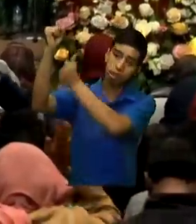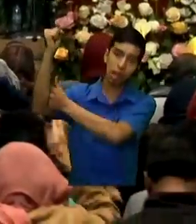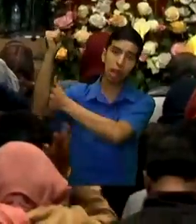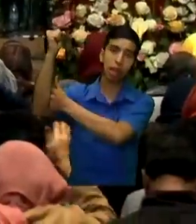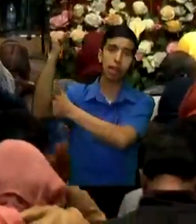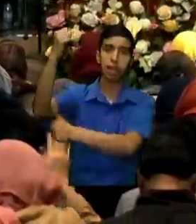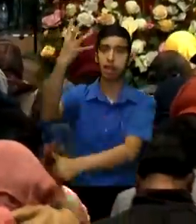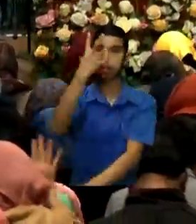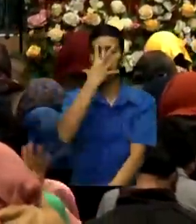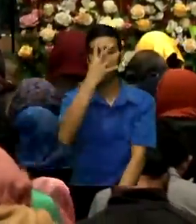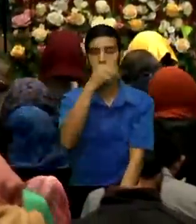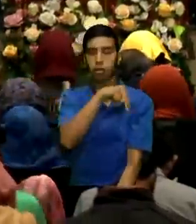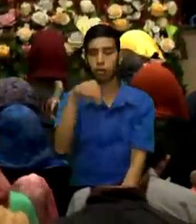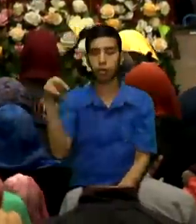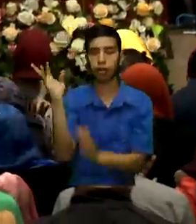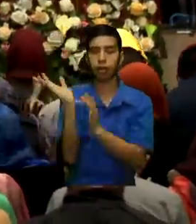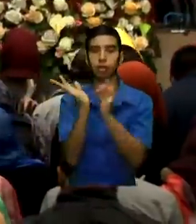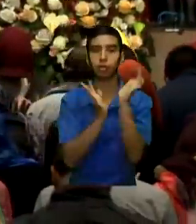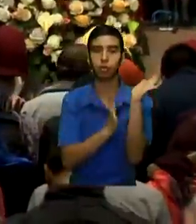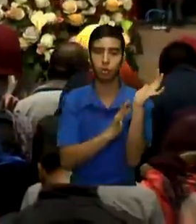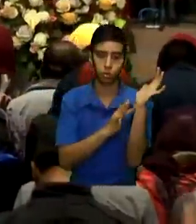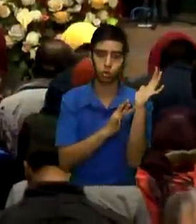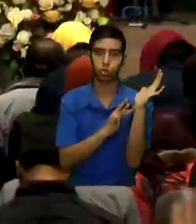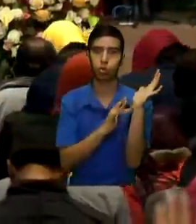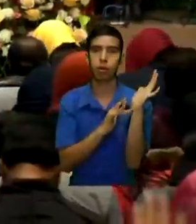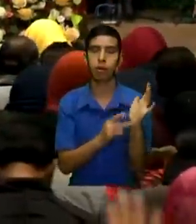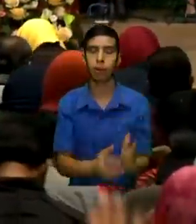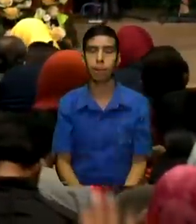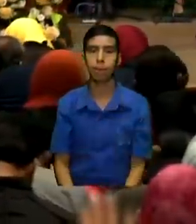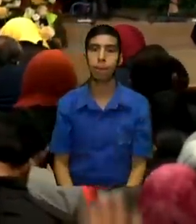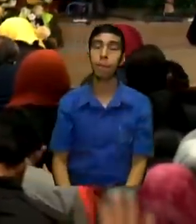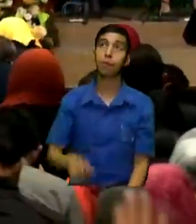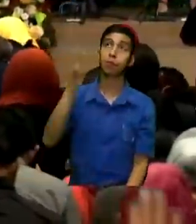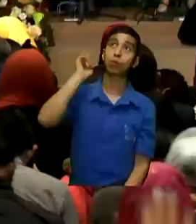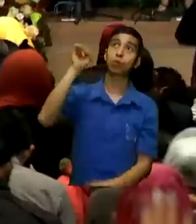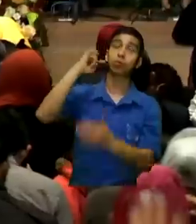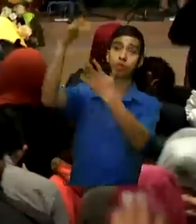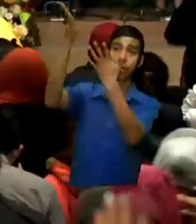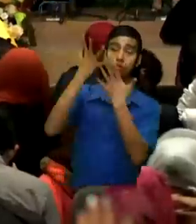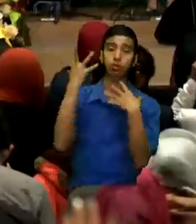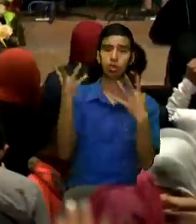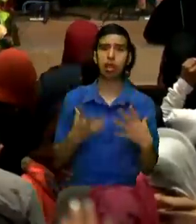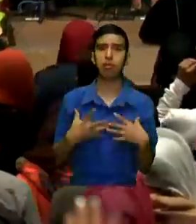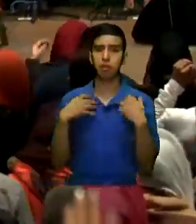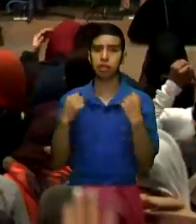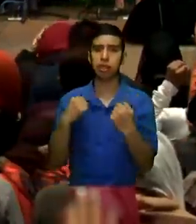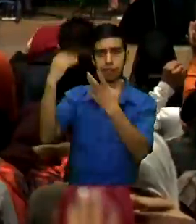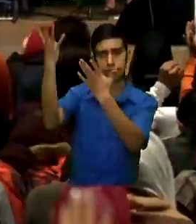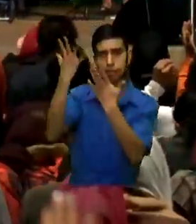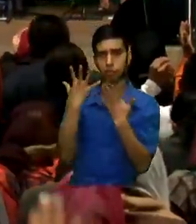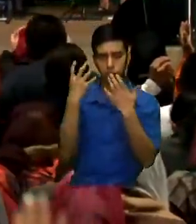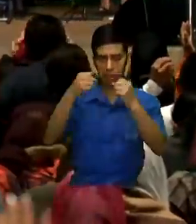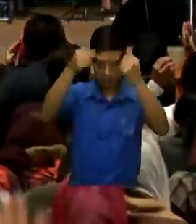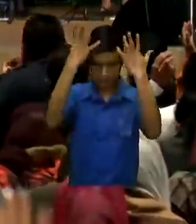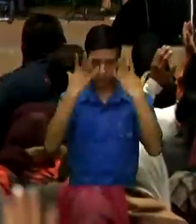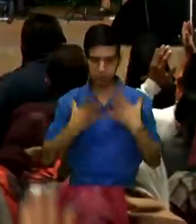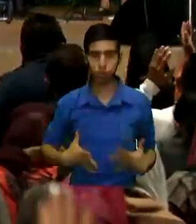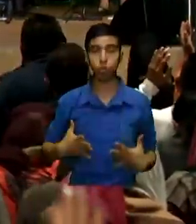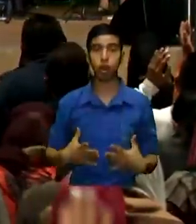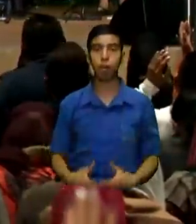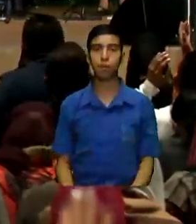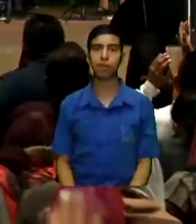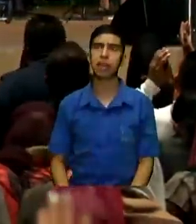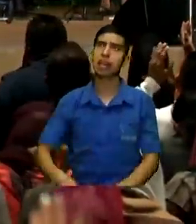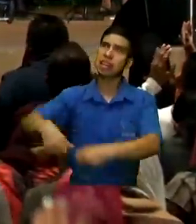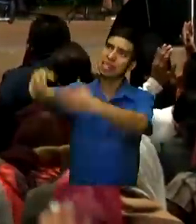En el nombre de Jesús, danos la fuerza danos la llenura, danos